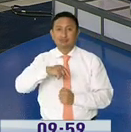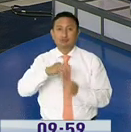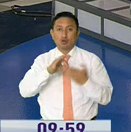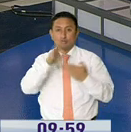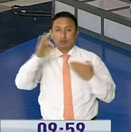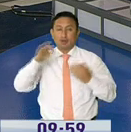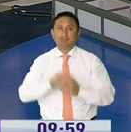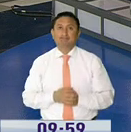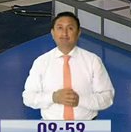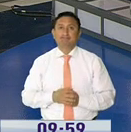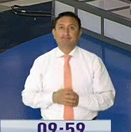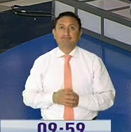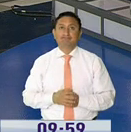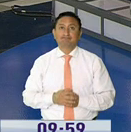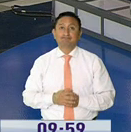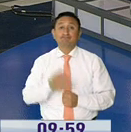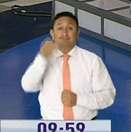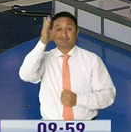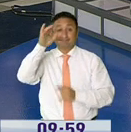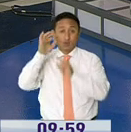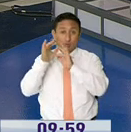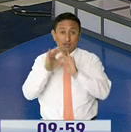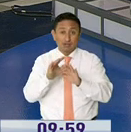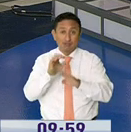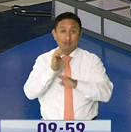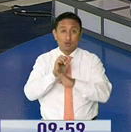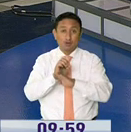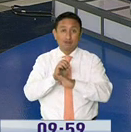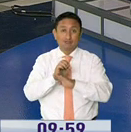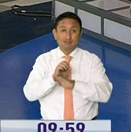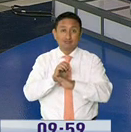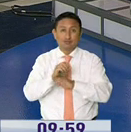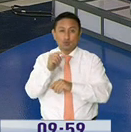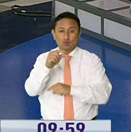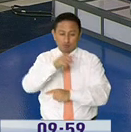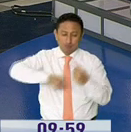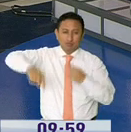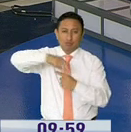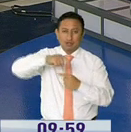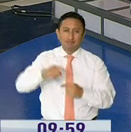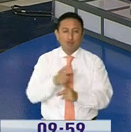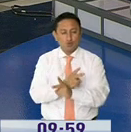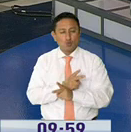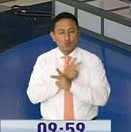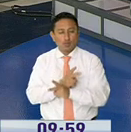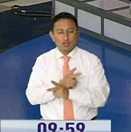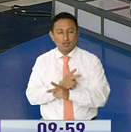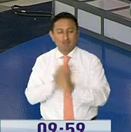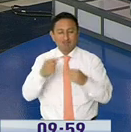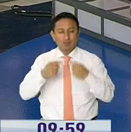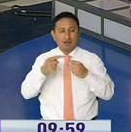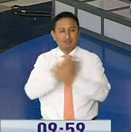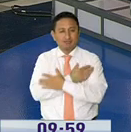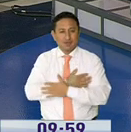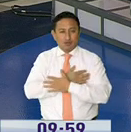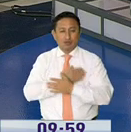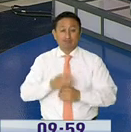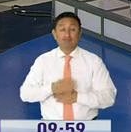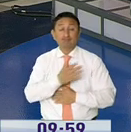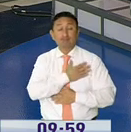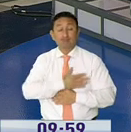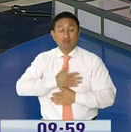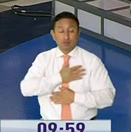COVID-19. Que les bendigan a todos, Ecuador. Estamos viendo en un ratito más. Cuídense mucho, vivan un día a la vez y por